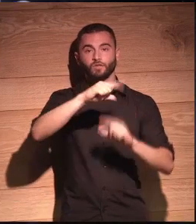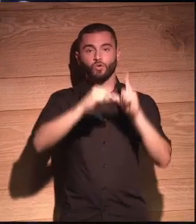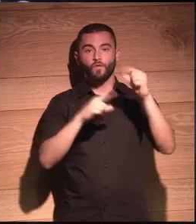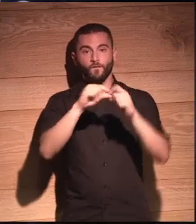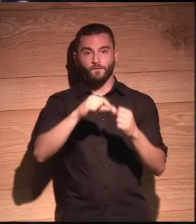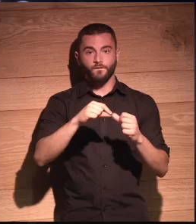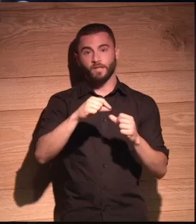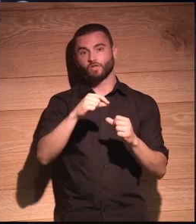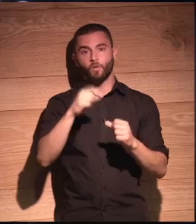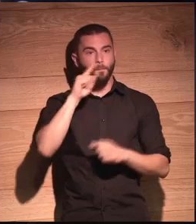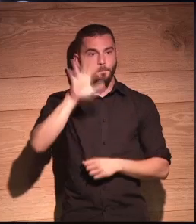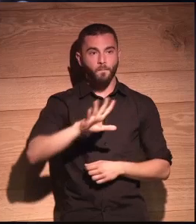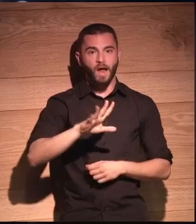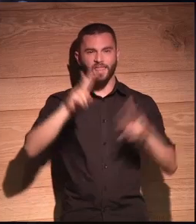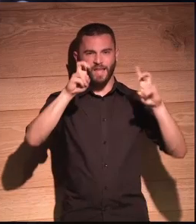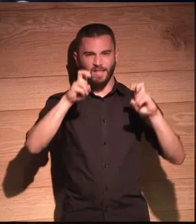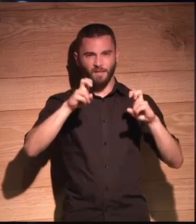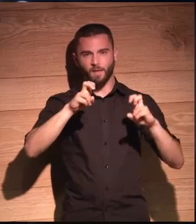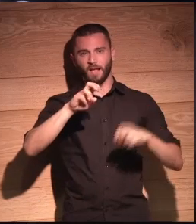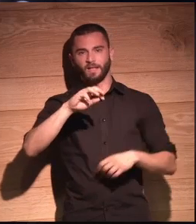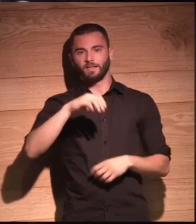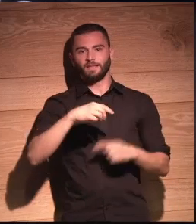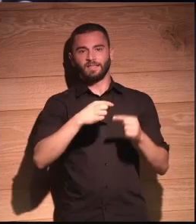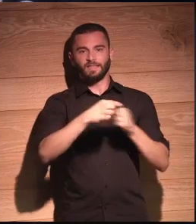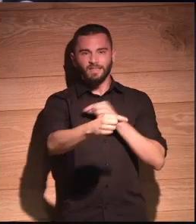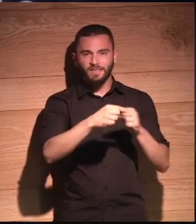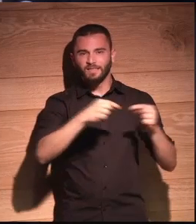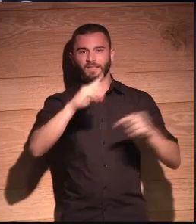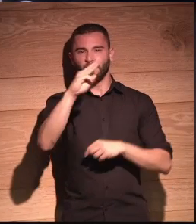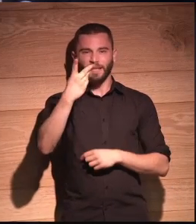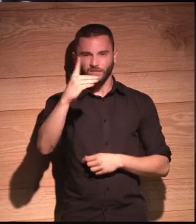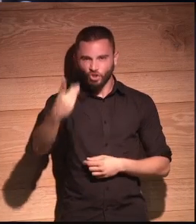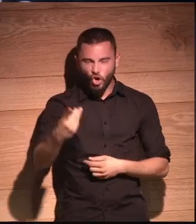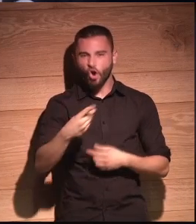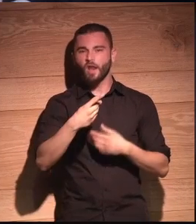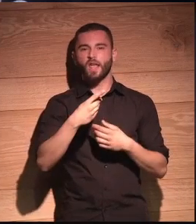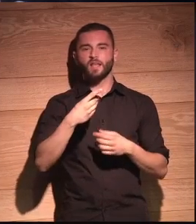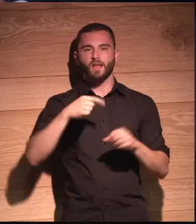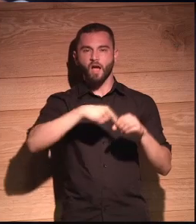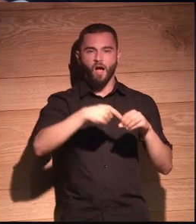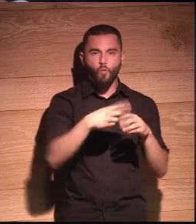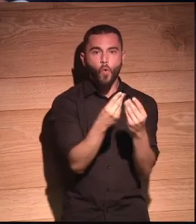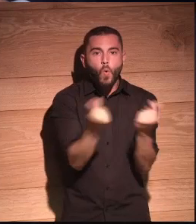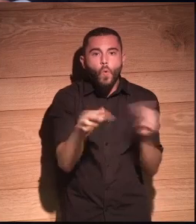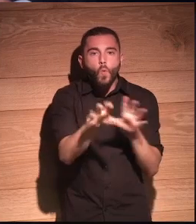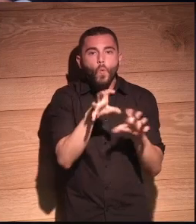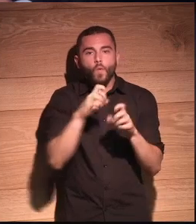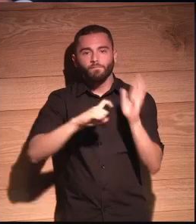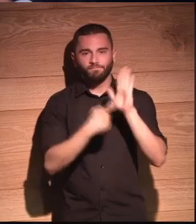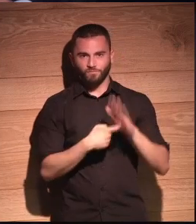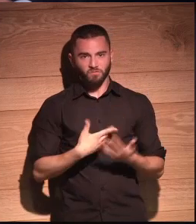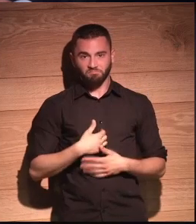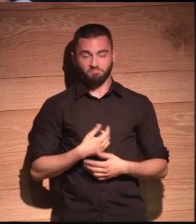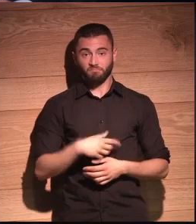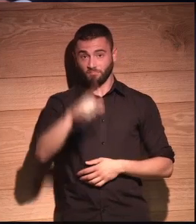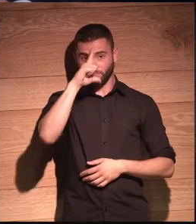encantar estas cosas que habla de dimensiones, agujeros de gusano y tal, ¿no? El caso de la Luna o el caso de las